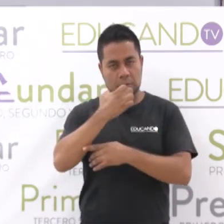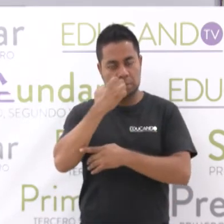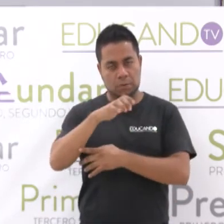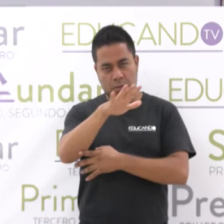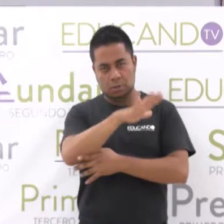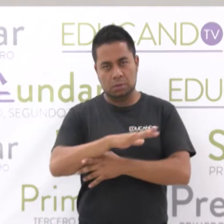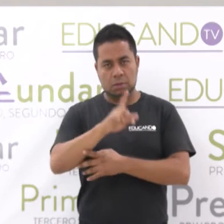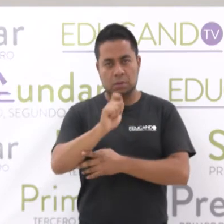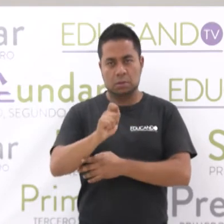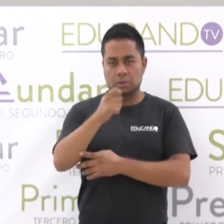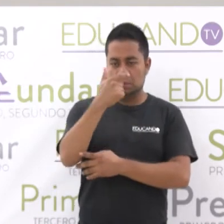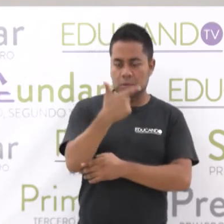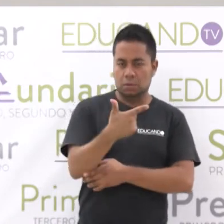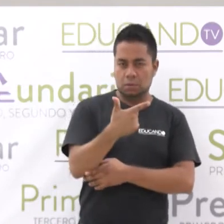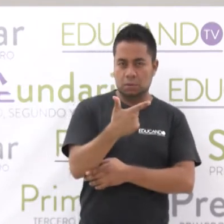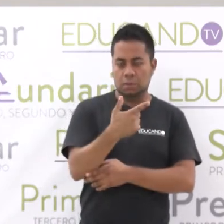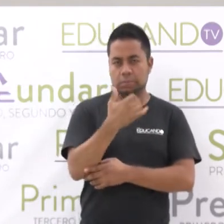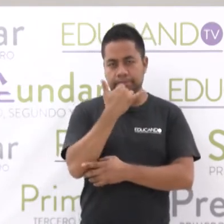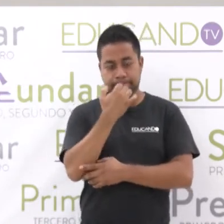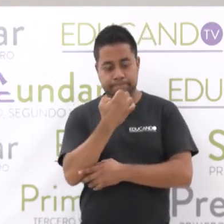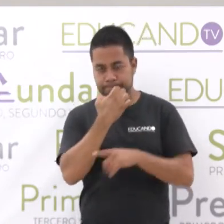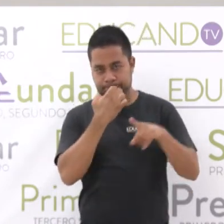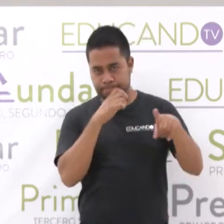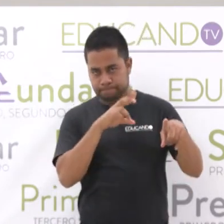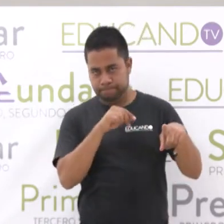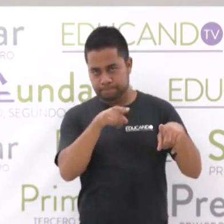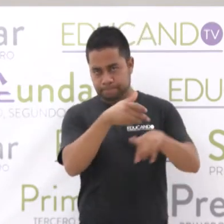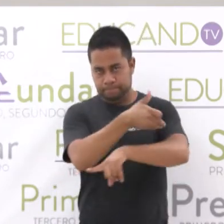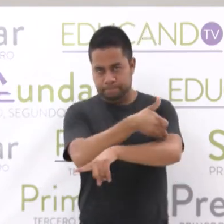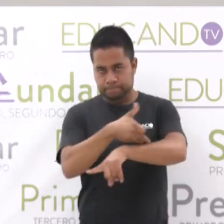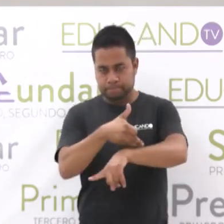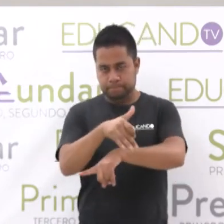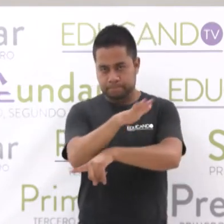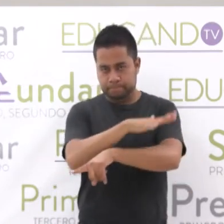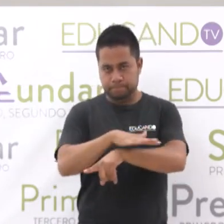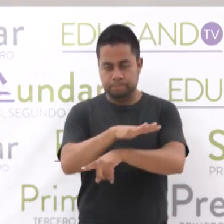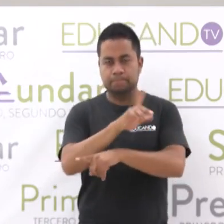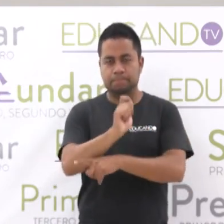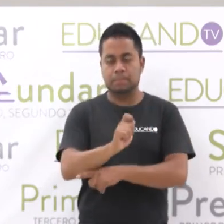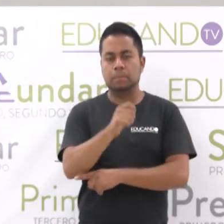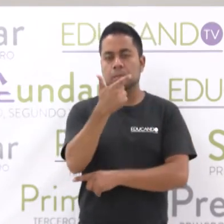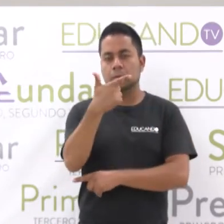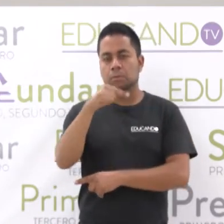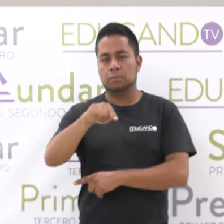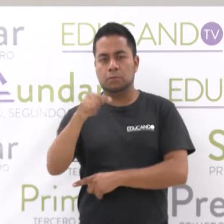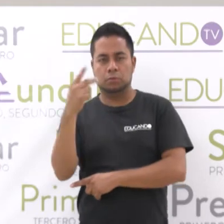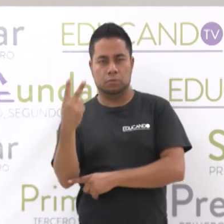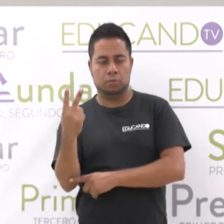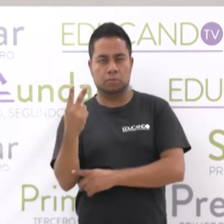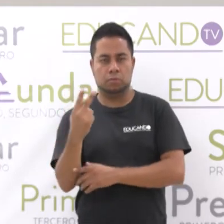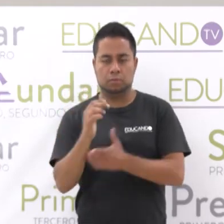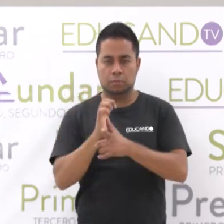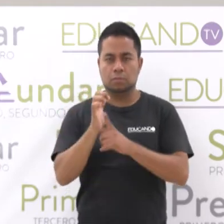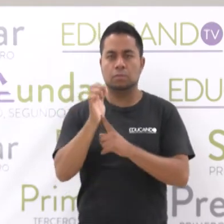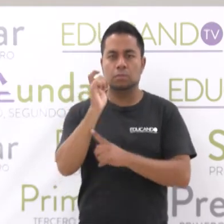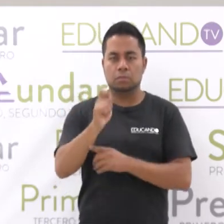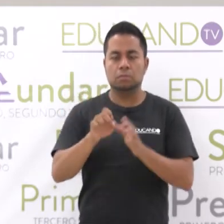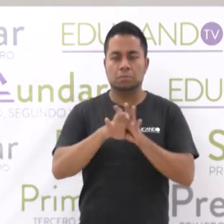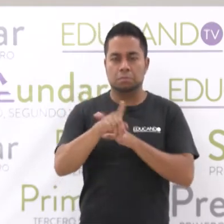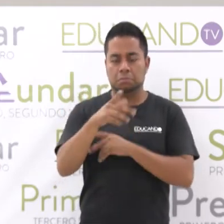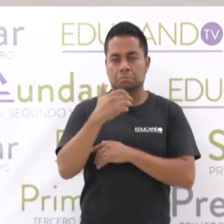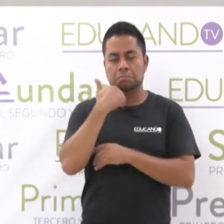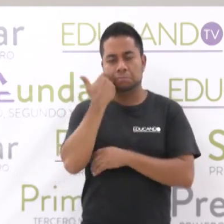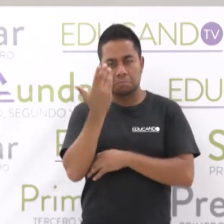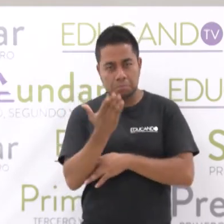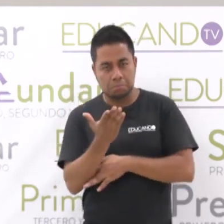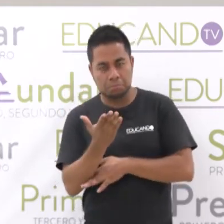es 7. De esta familia es 7.2. Entonces, si ustedes quieren